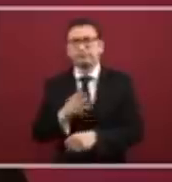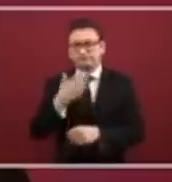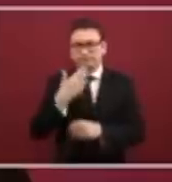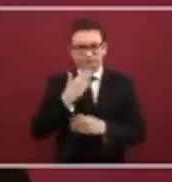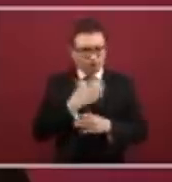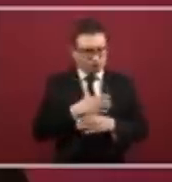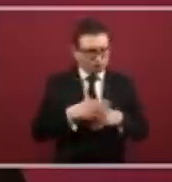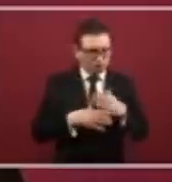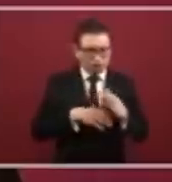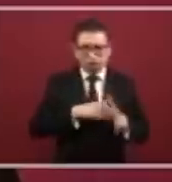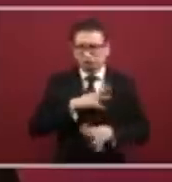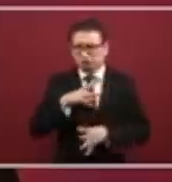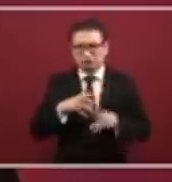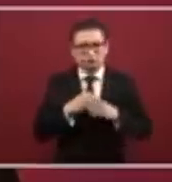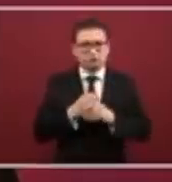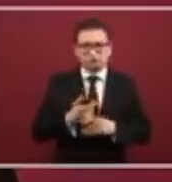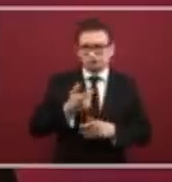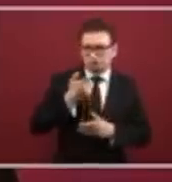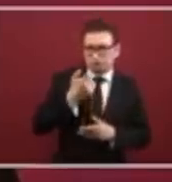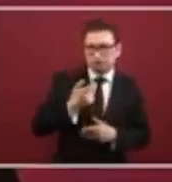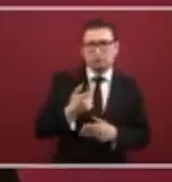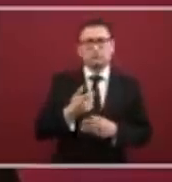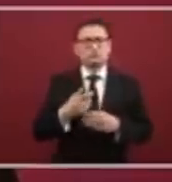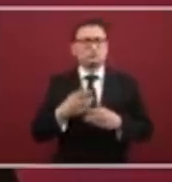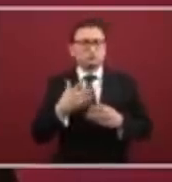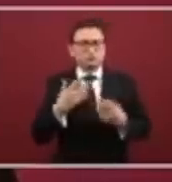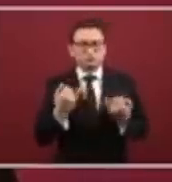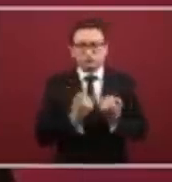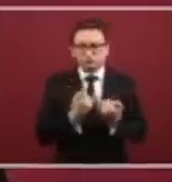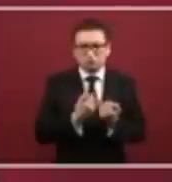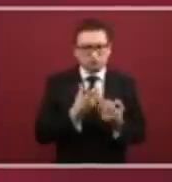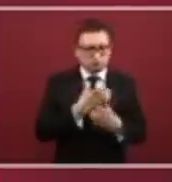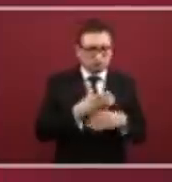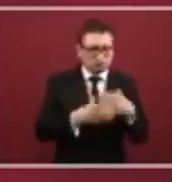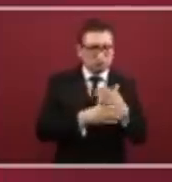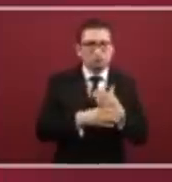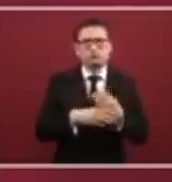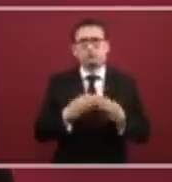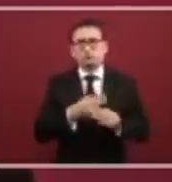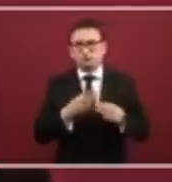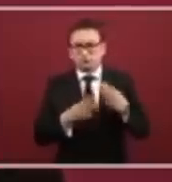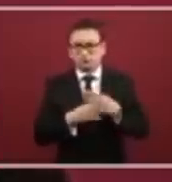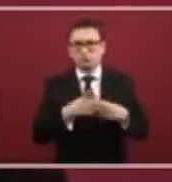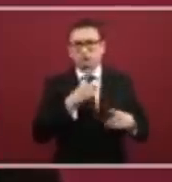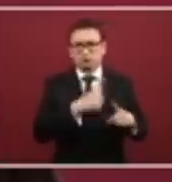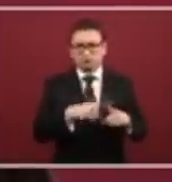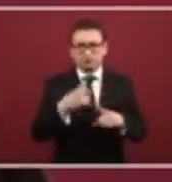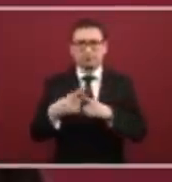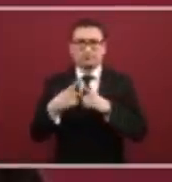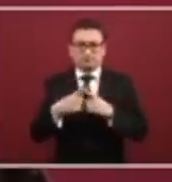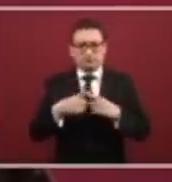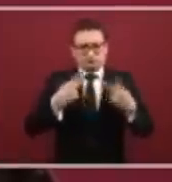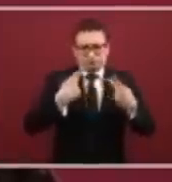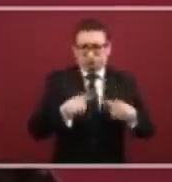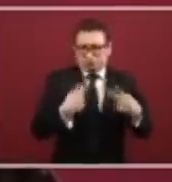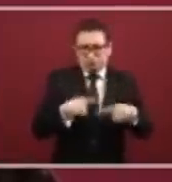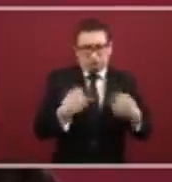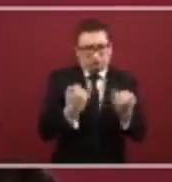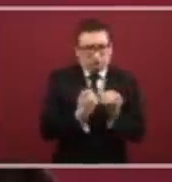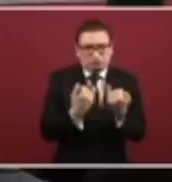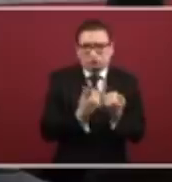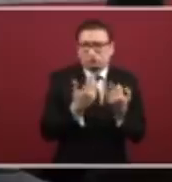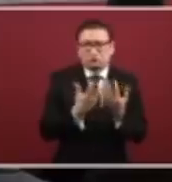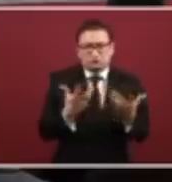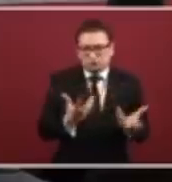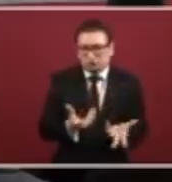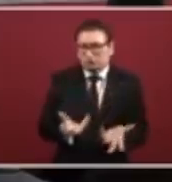recursos financieros, técnicos, humanos y materiales necesarios para cumplir con